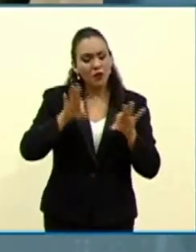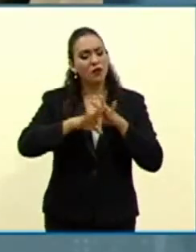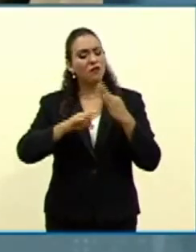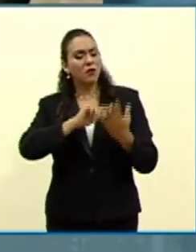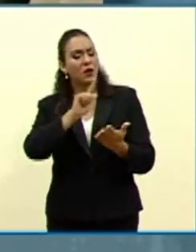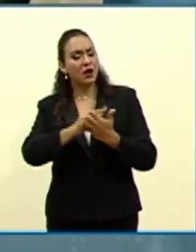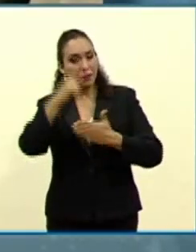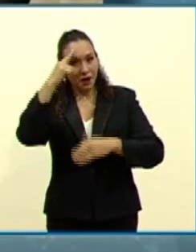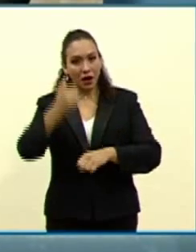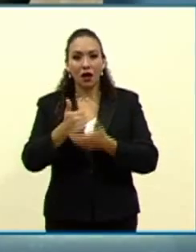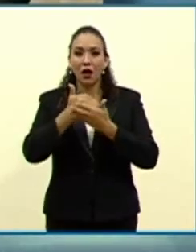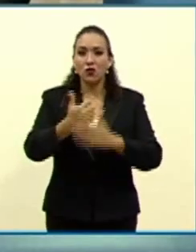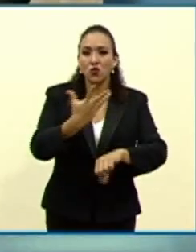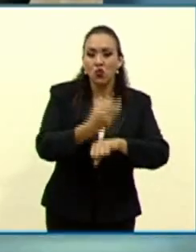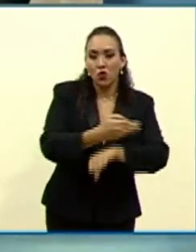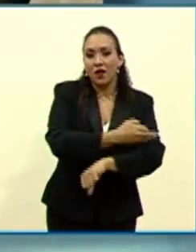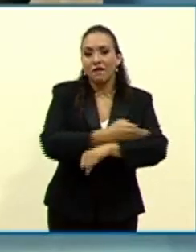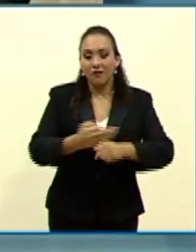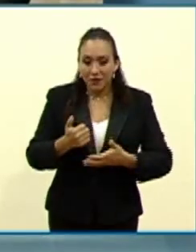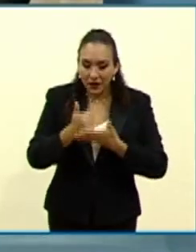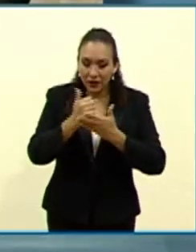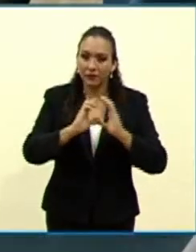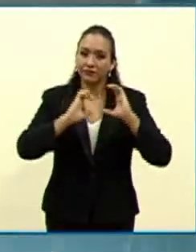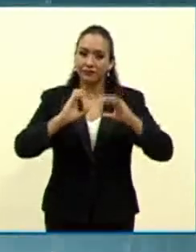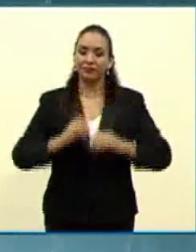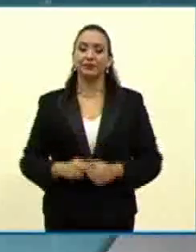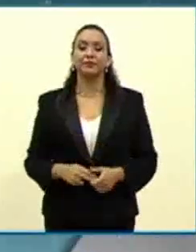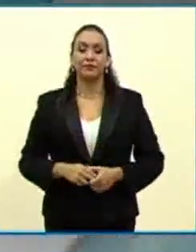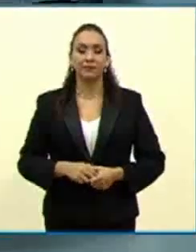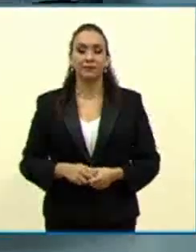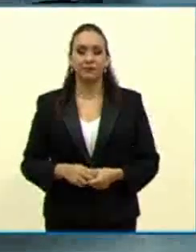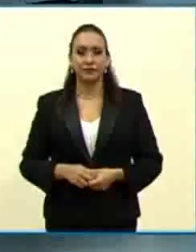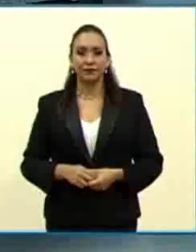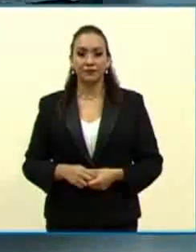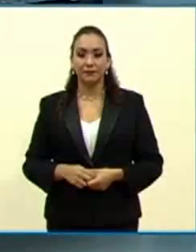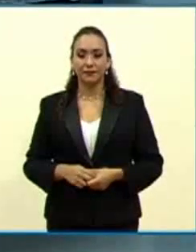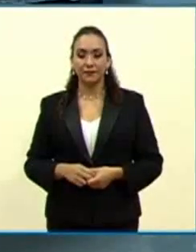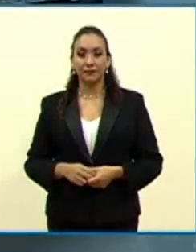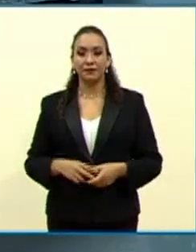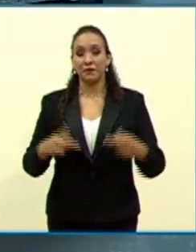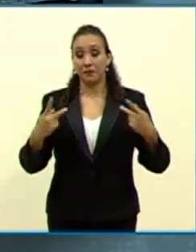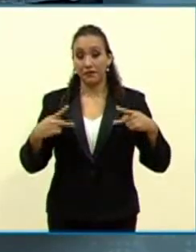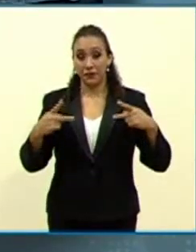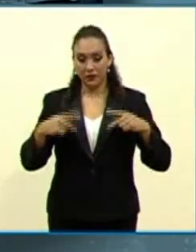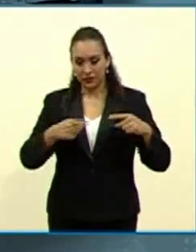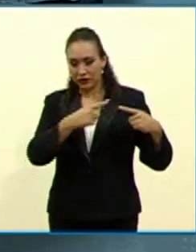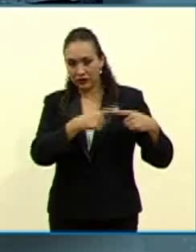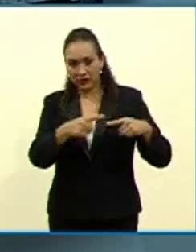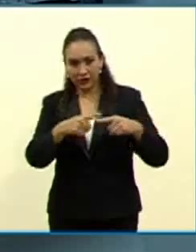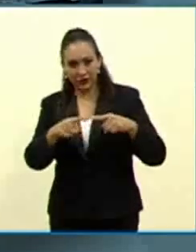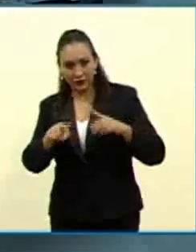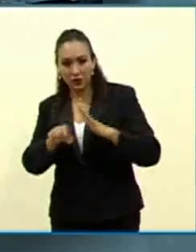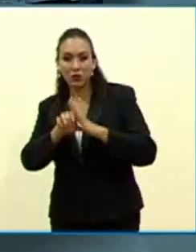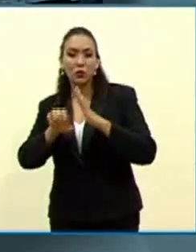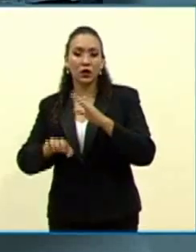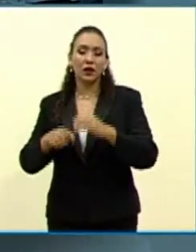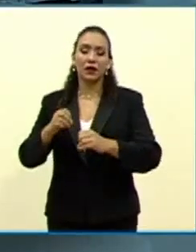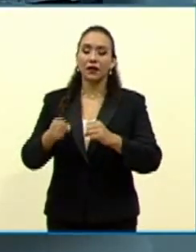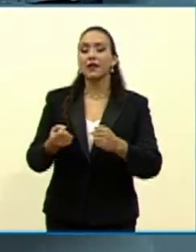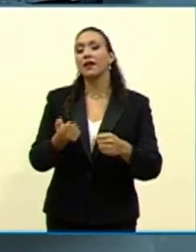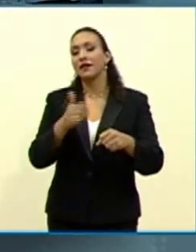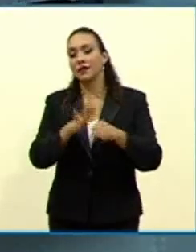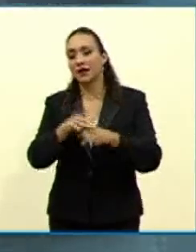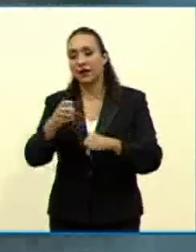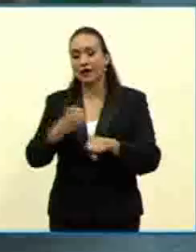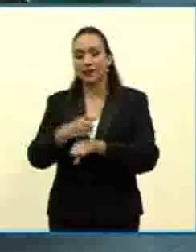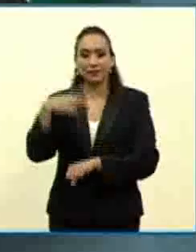legales y sociales en el tratamiento de casos en la materia. Personal jurisdiccional y administrativo del Poder Judicial